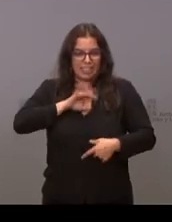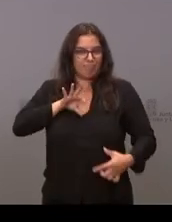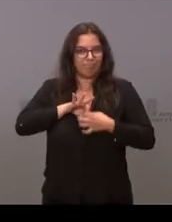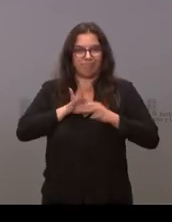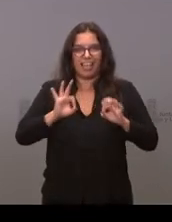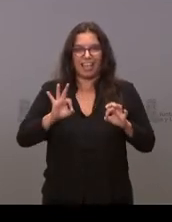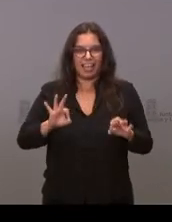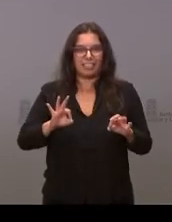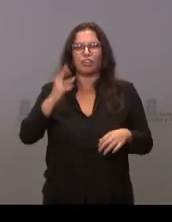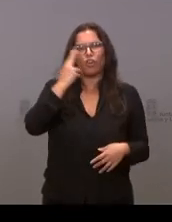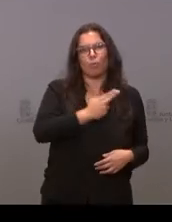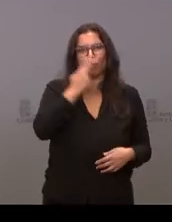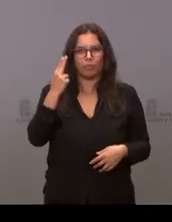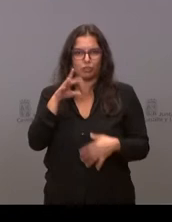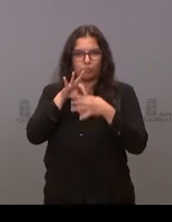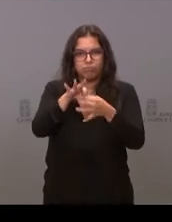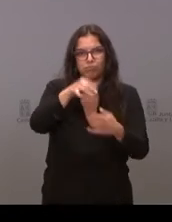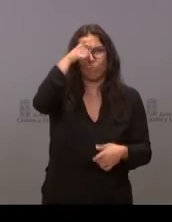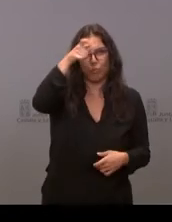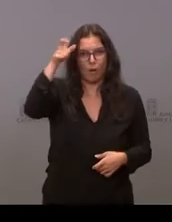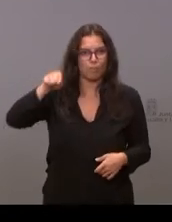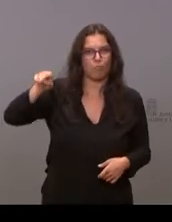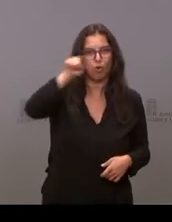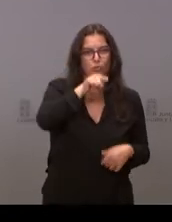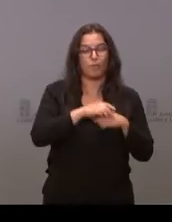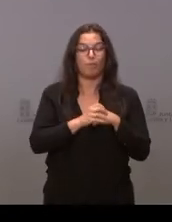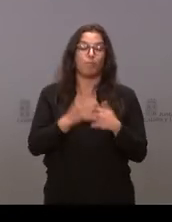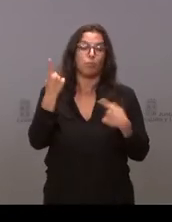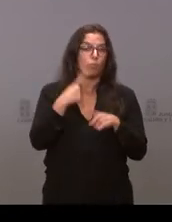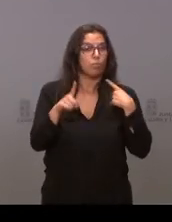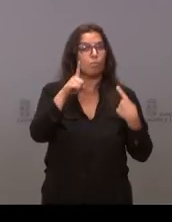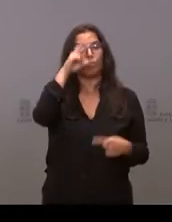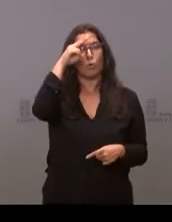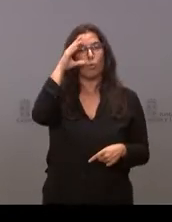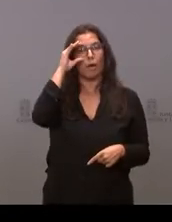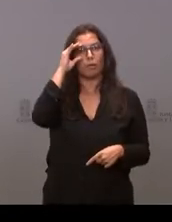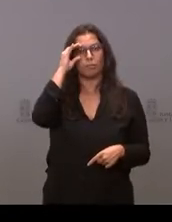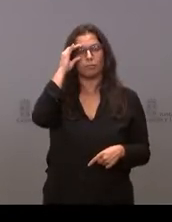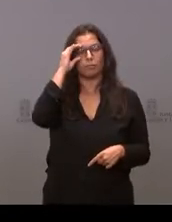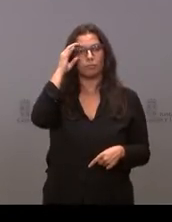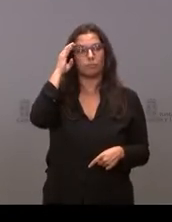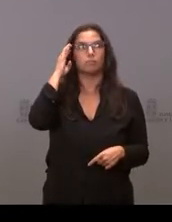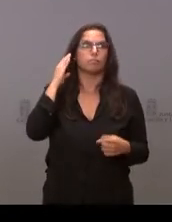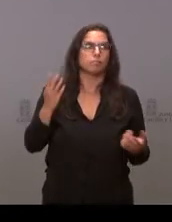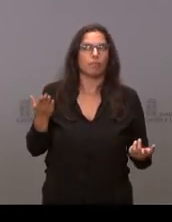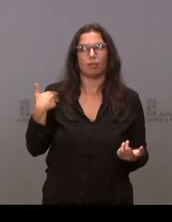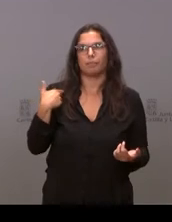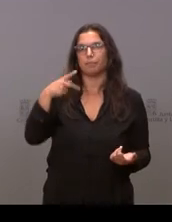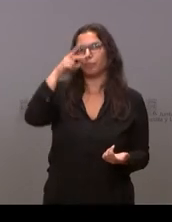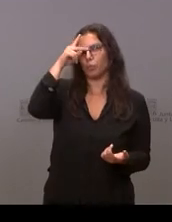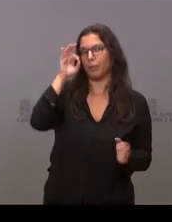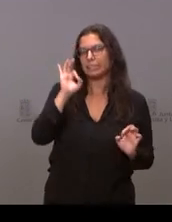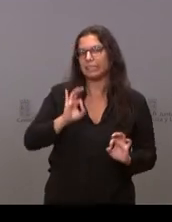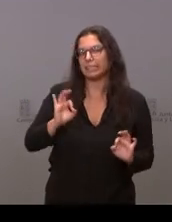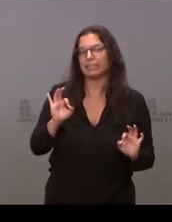compromiso con el medio rural. Fijaros, algo que preocupa y que preocupaba